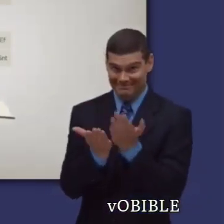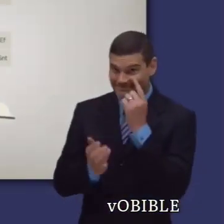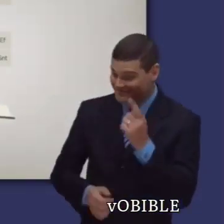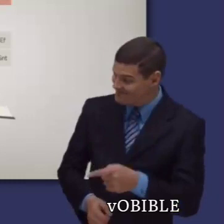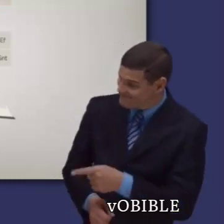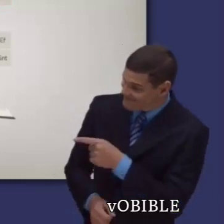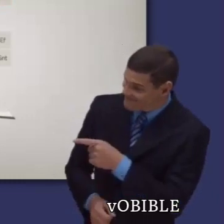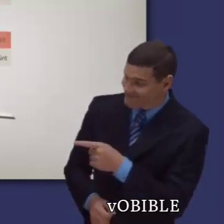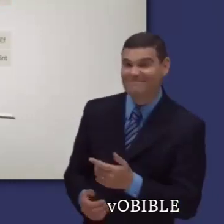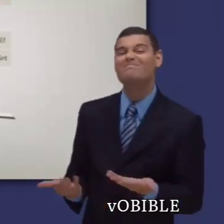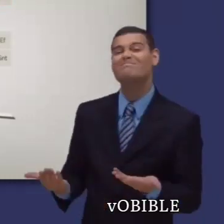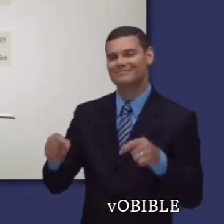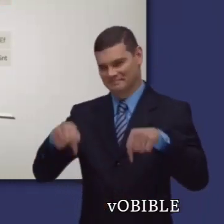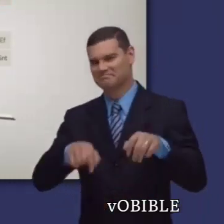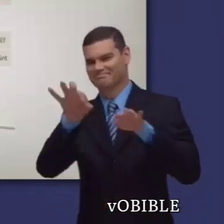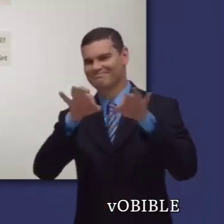Información sobre la carta a Filemón.